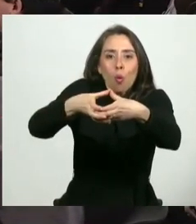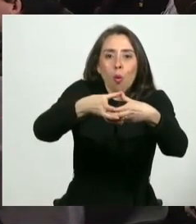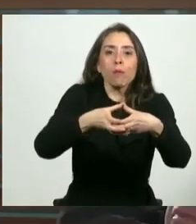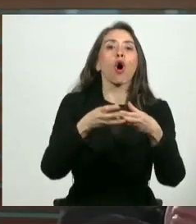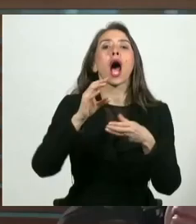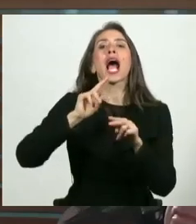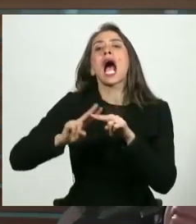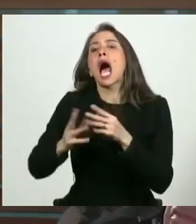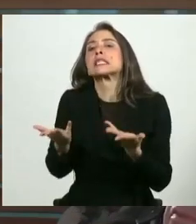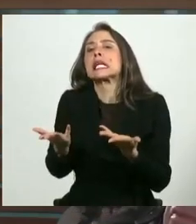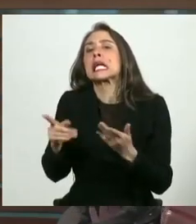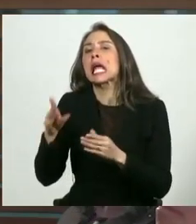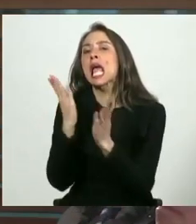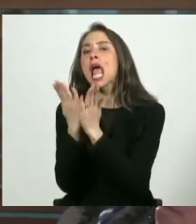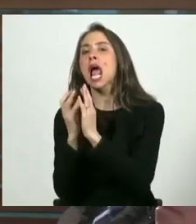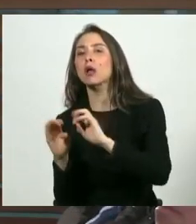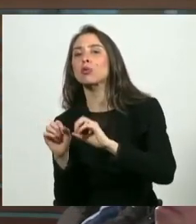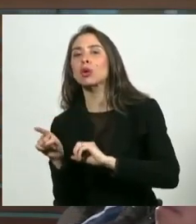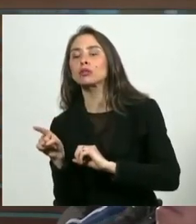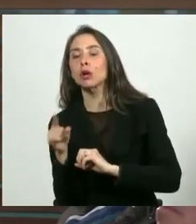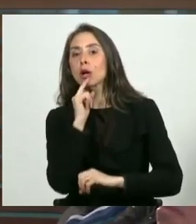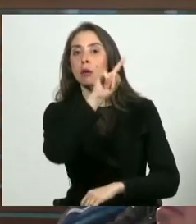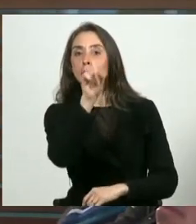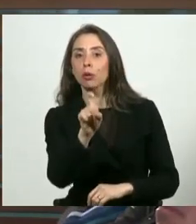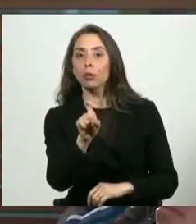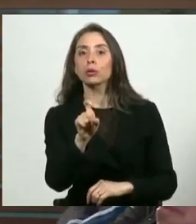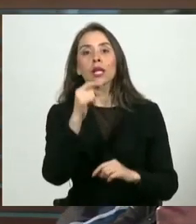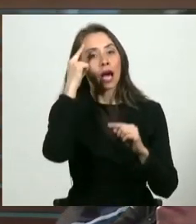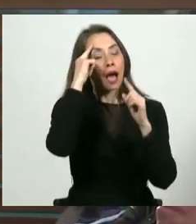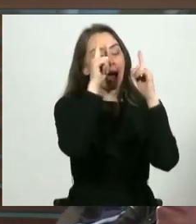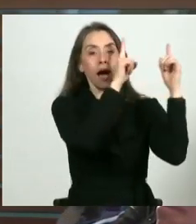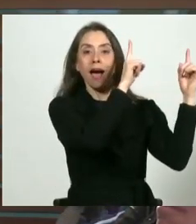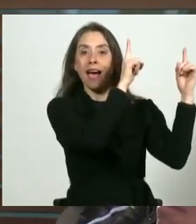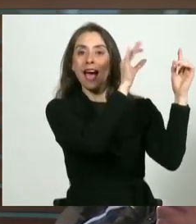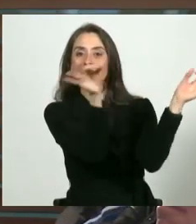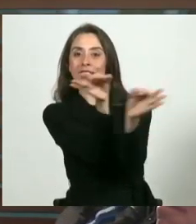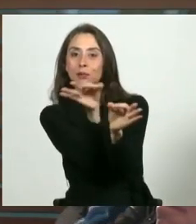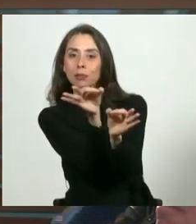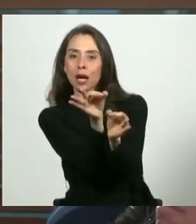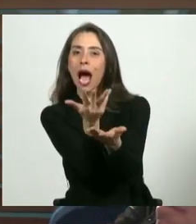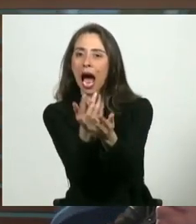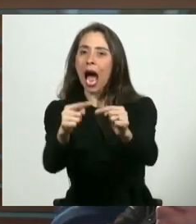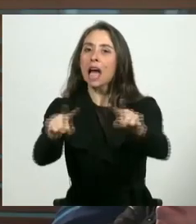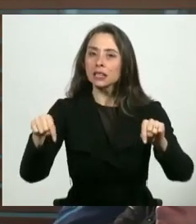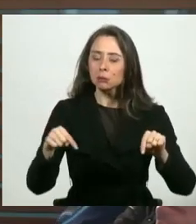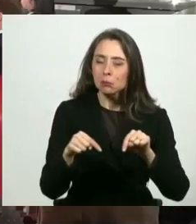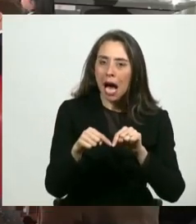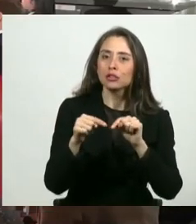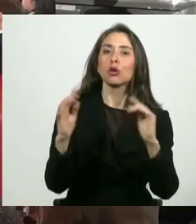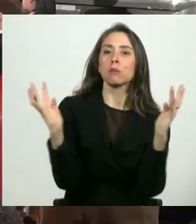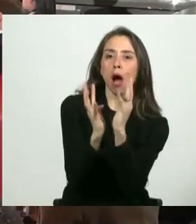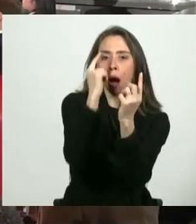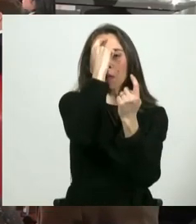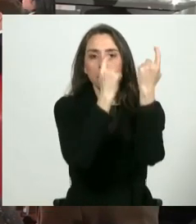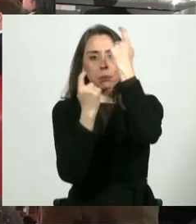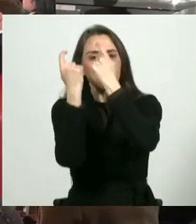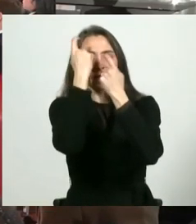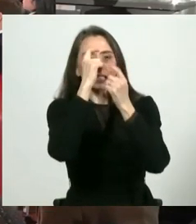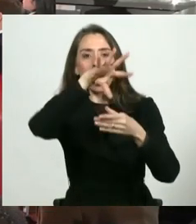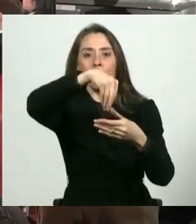lo educacional? La pregunta que hago cuando hice todo este prolegómeno era, ¿hay espacio para pensar entonces a